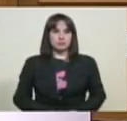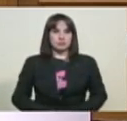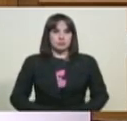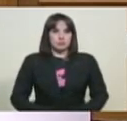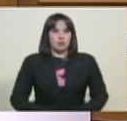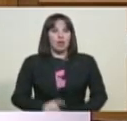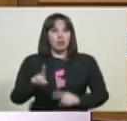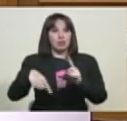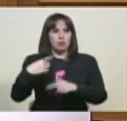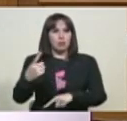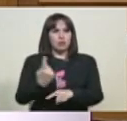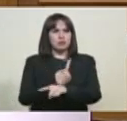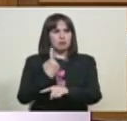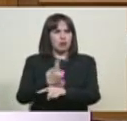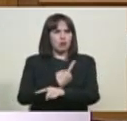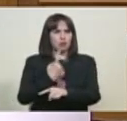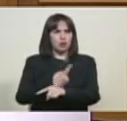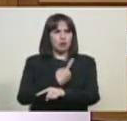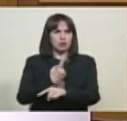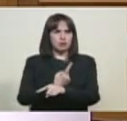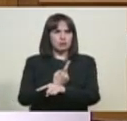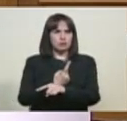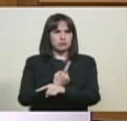Luego de estas horas